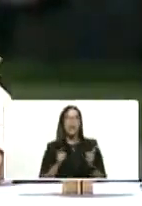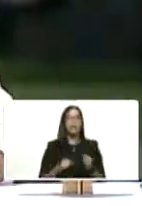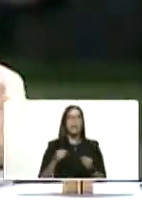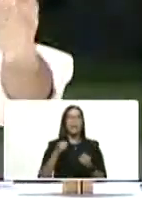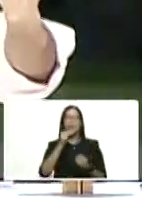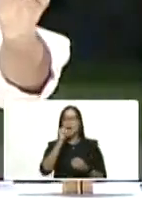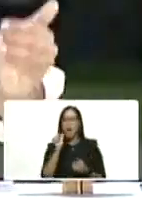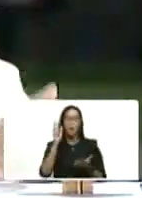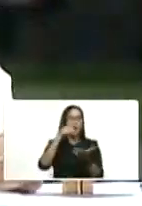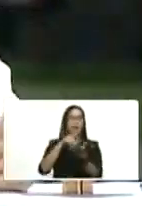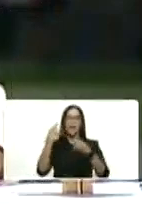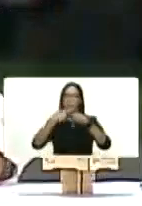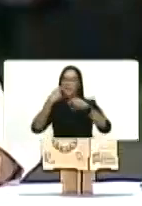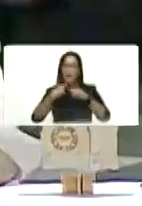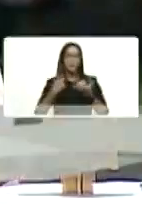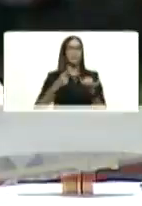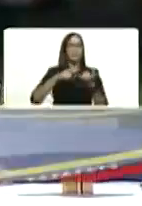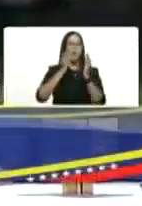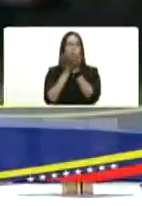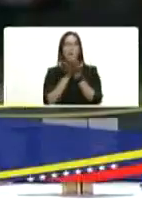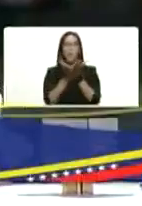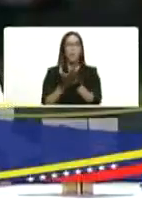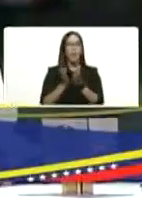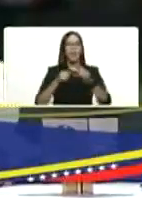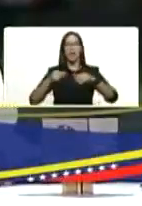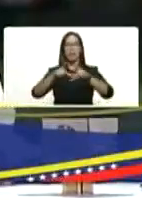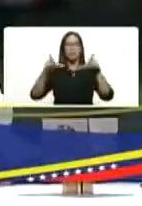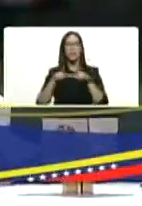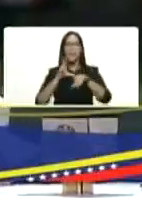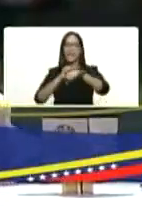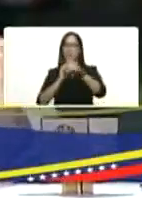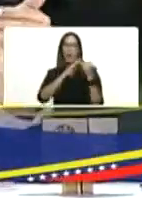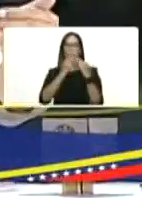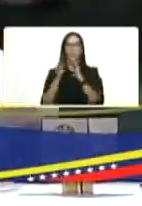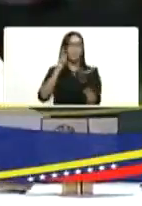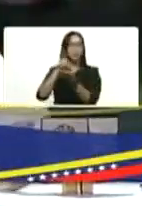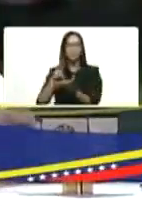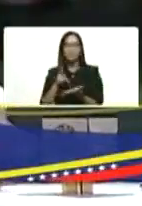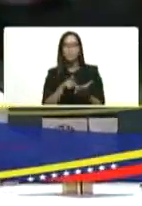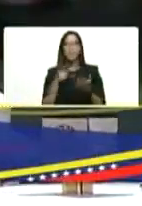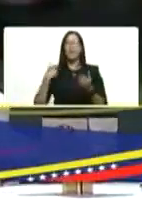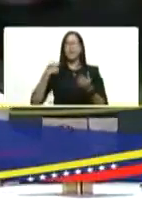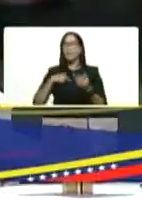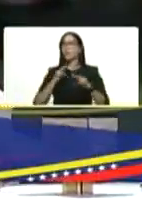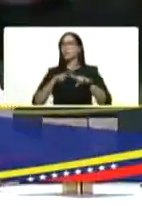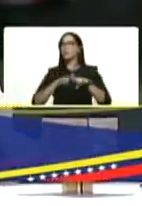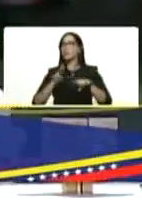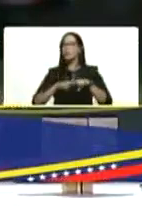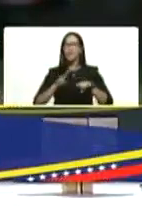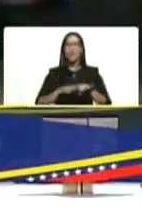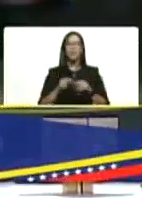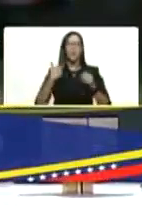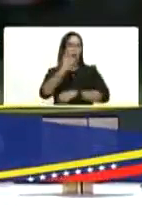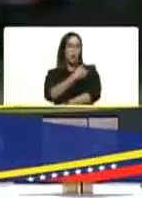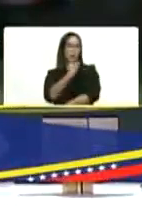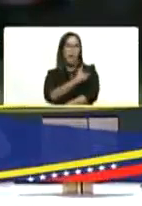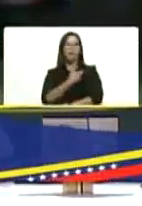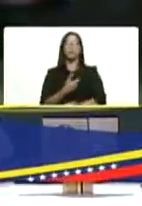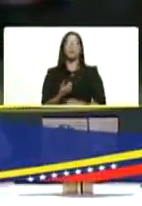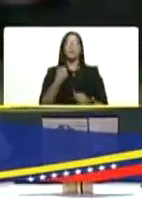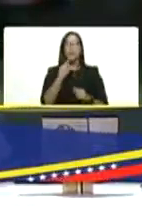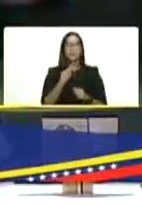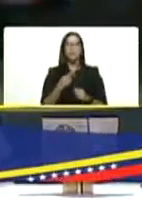cada tanto tiempo, tengo una escuela a tal distancia, el médico comunitario viene a tal tiempo, tengo tantos niños vacunados. Es decir, el